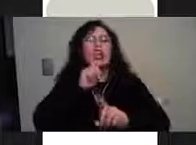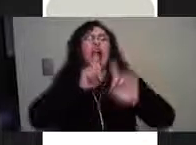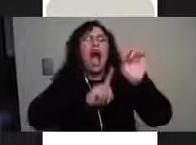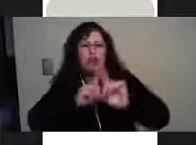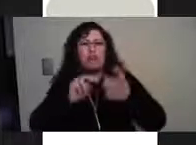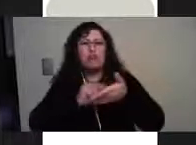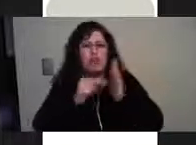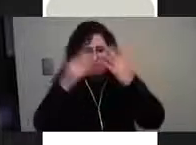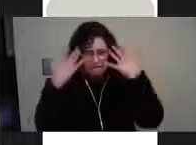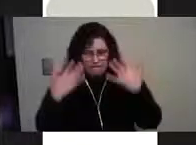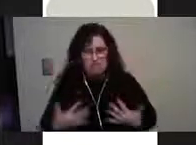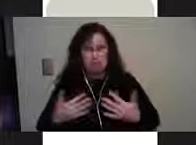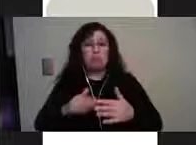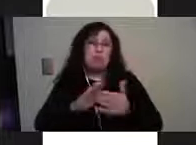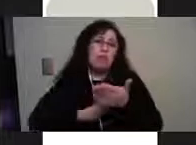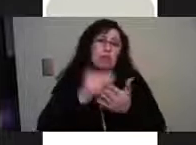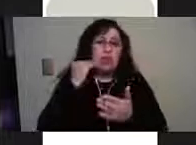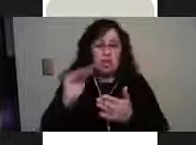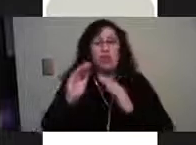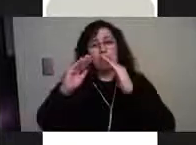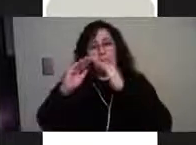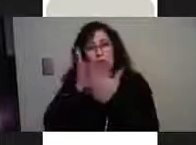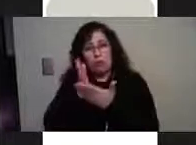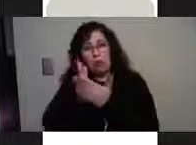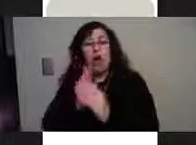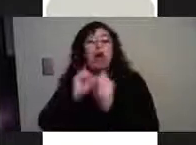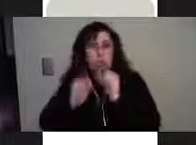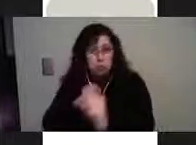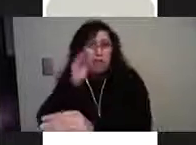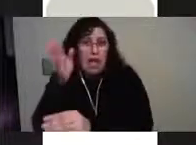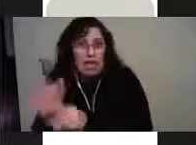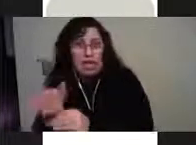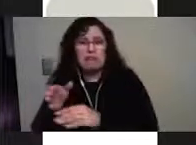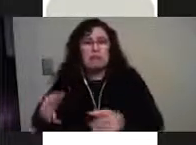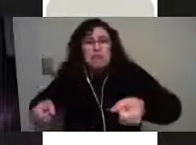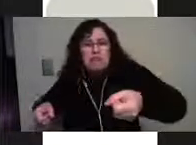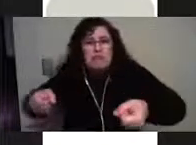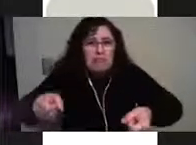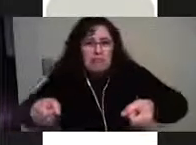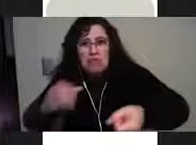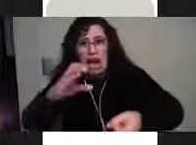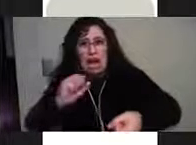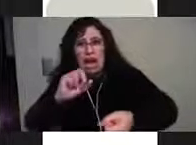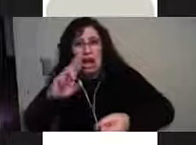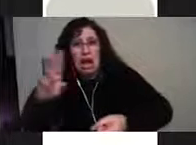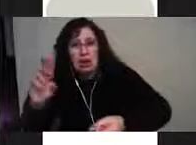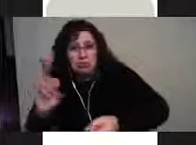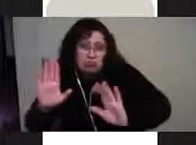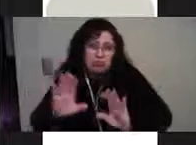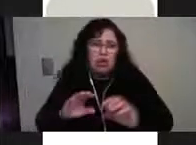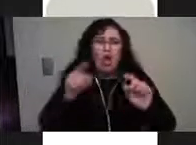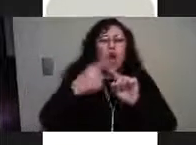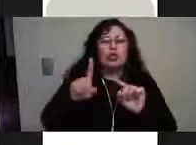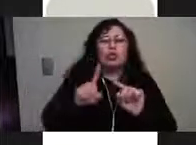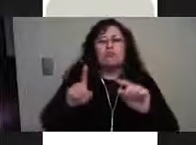niña puede ir al colegio, ¿cierto? Probablemente se puede ir con un carro al colegio, puede caminar o en su silla de ruedas, ¿cierto? Puede llegar al colegio, puede poner